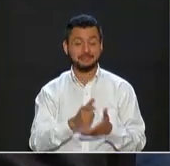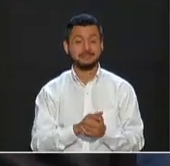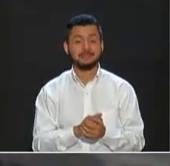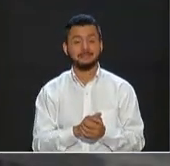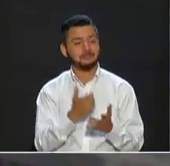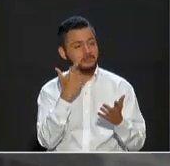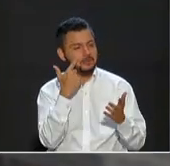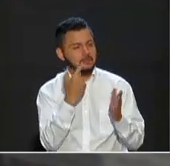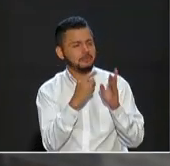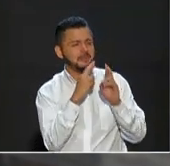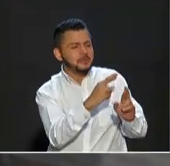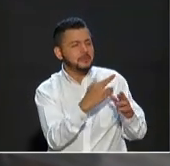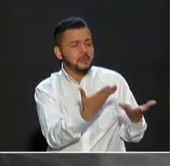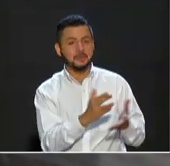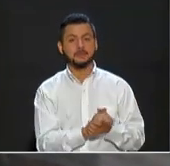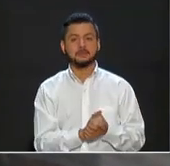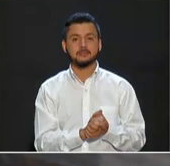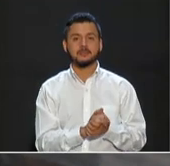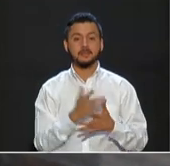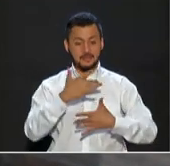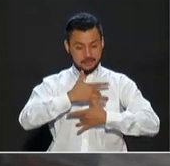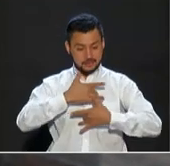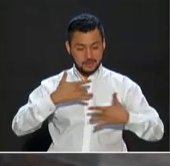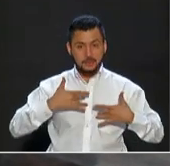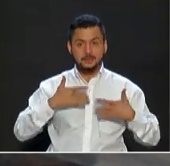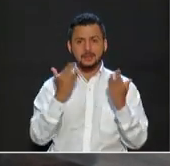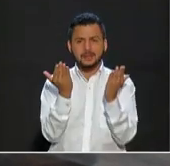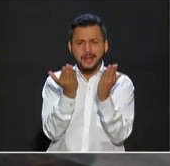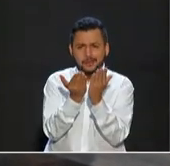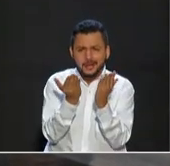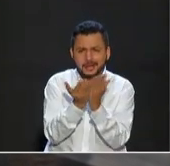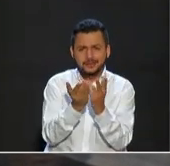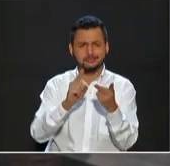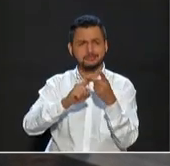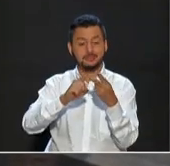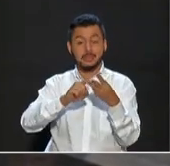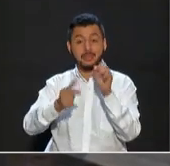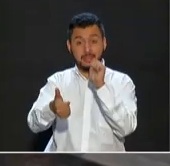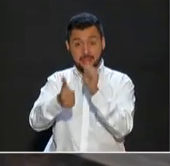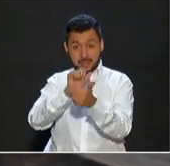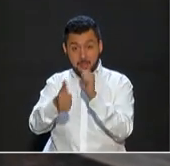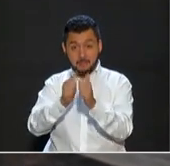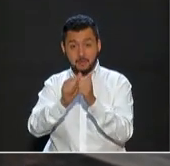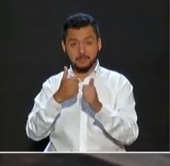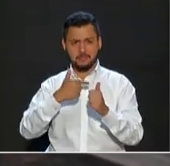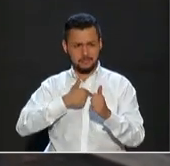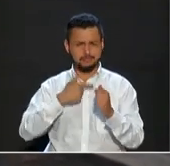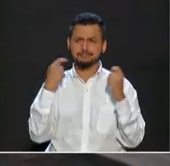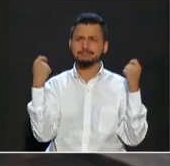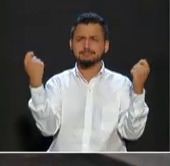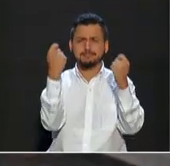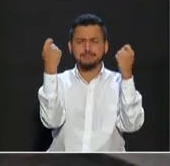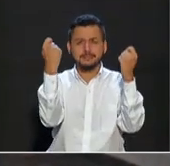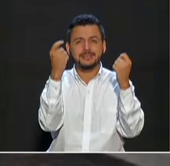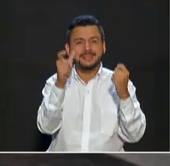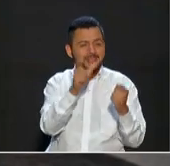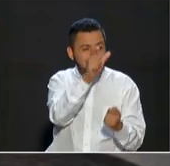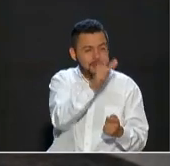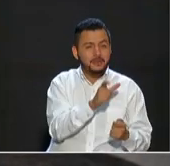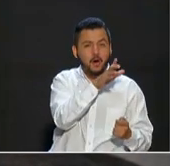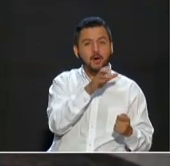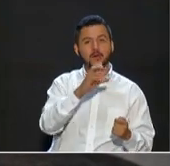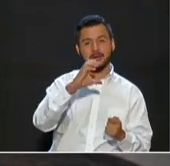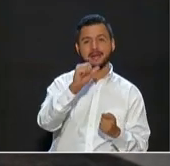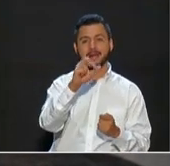educación salud deporte yo quiero recuperar la urbanidad de carreño las formas en la sociedad